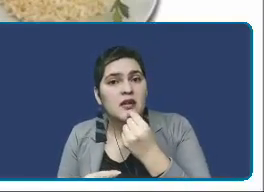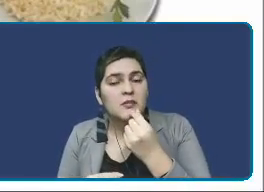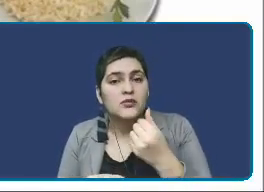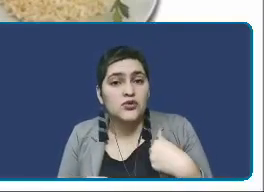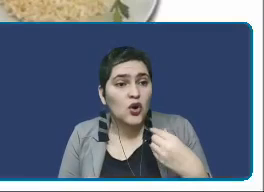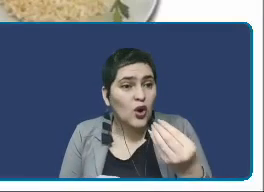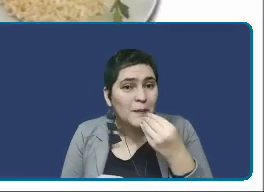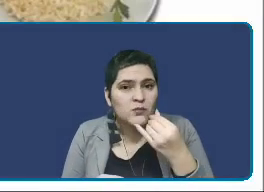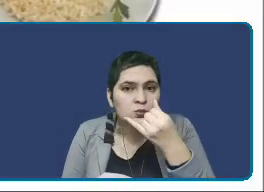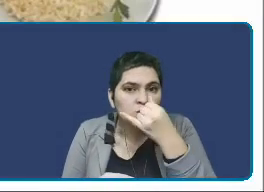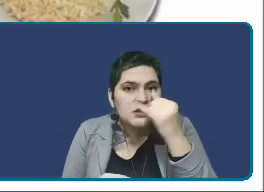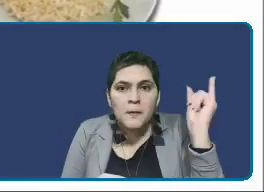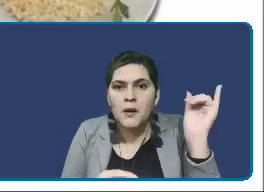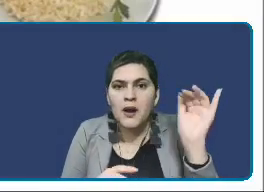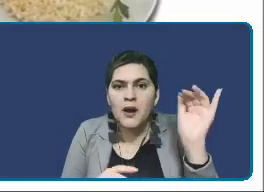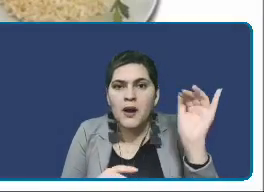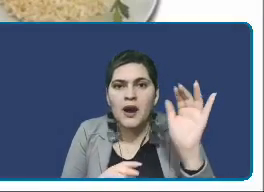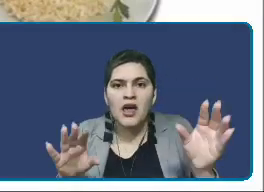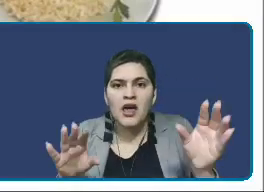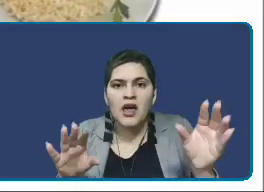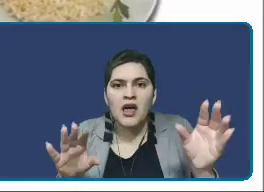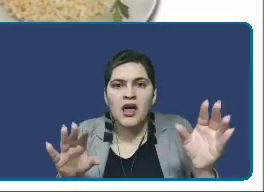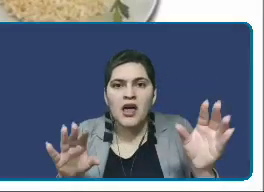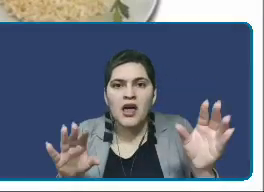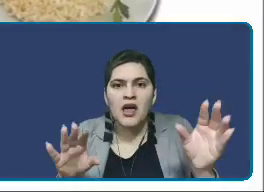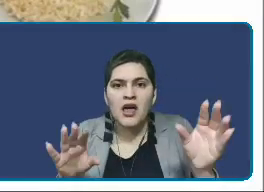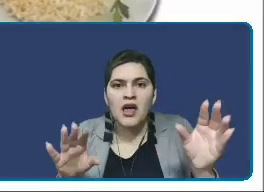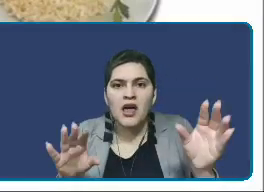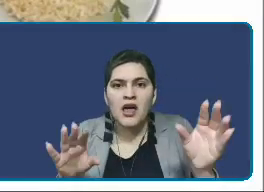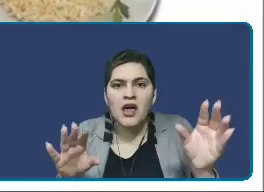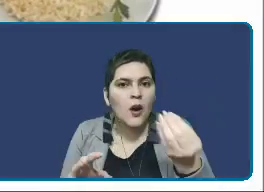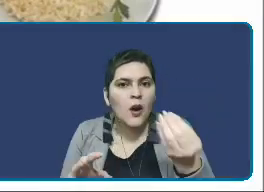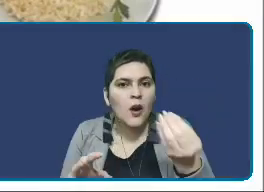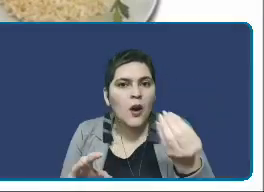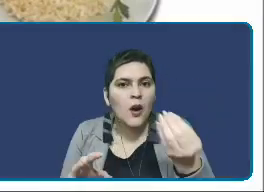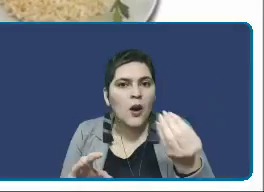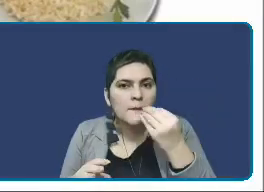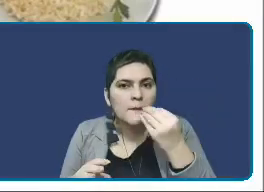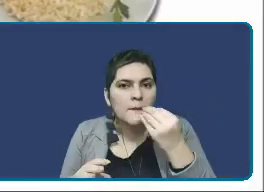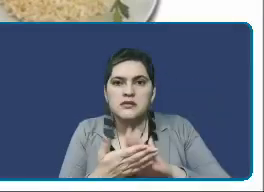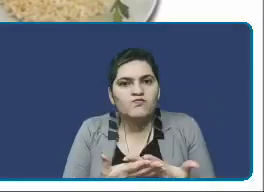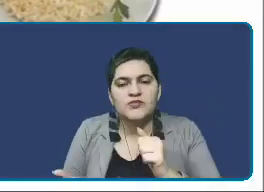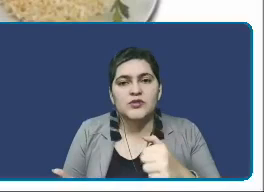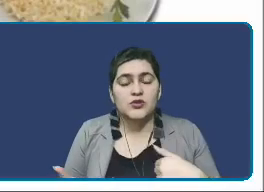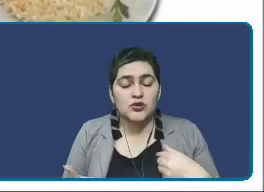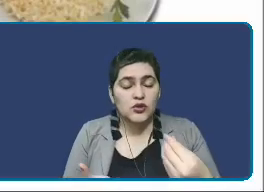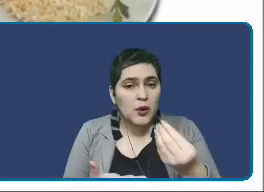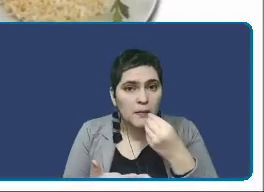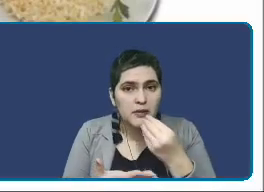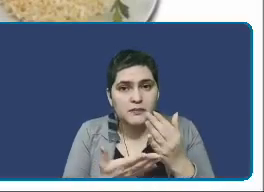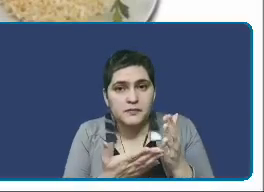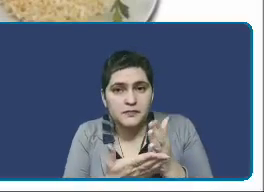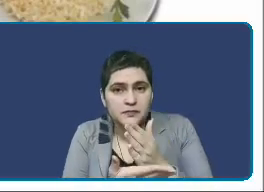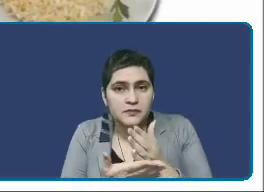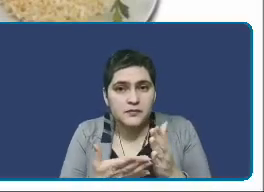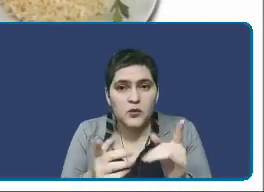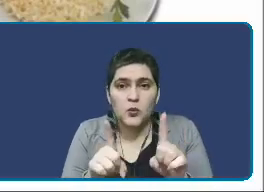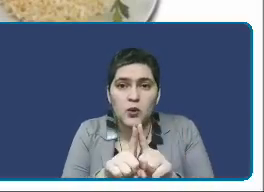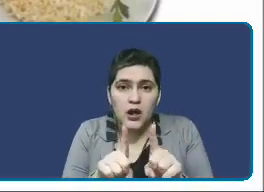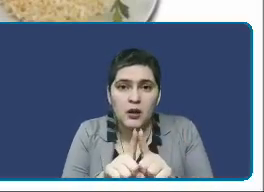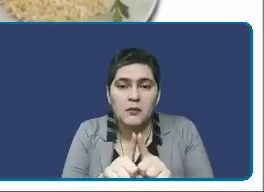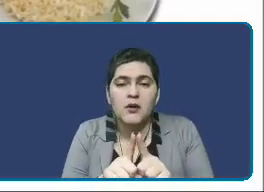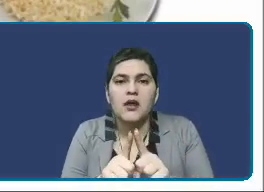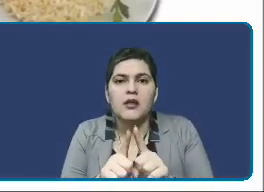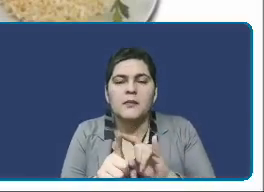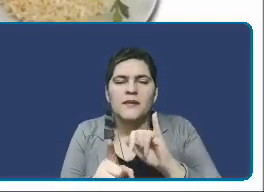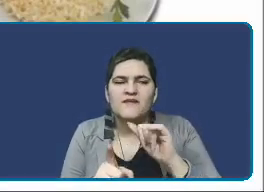Entonces uno es lo que me pueda beneficiar como tratamiento nutricional y lo otro es lo que tenga que reparar como tratamiento nutricional,